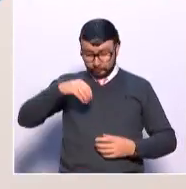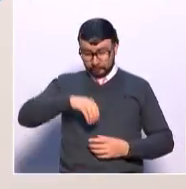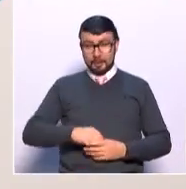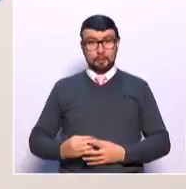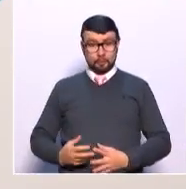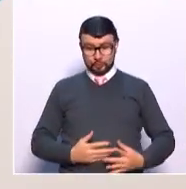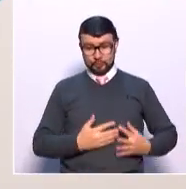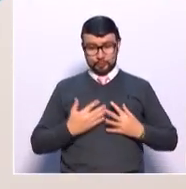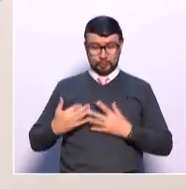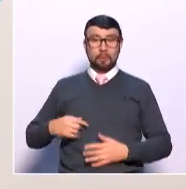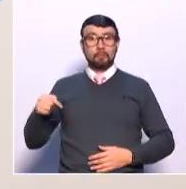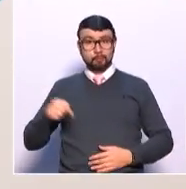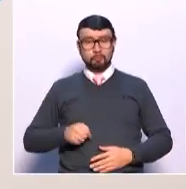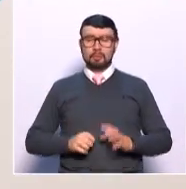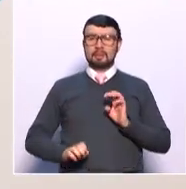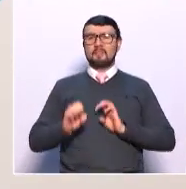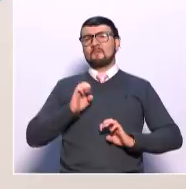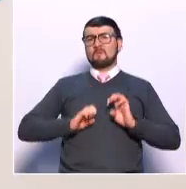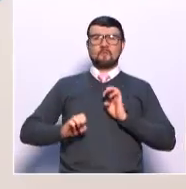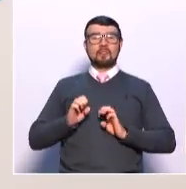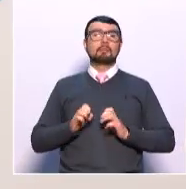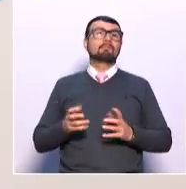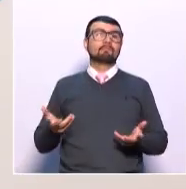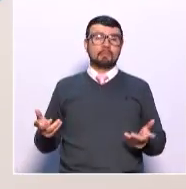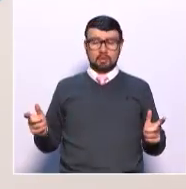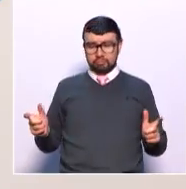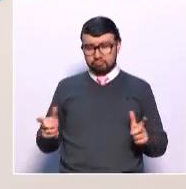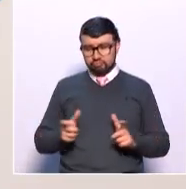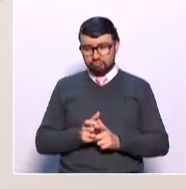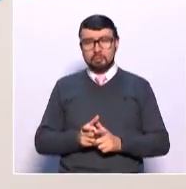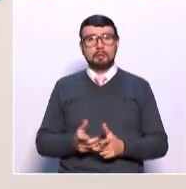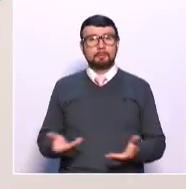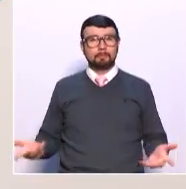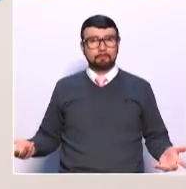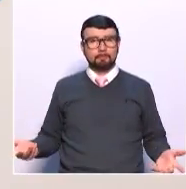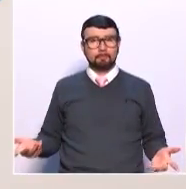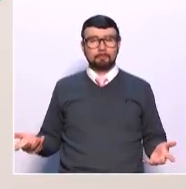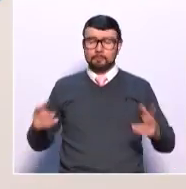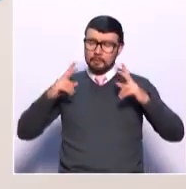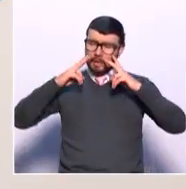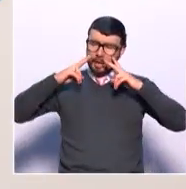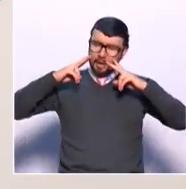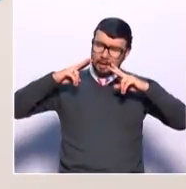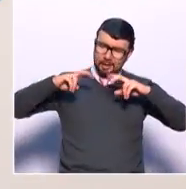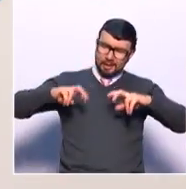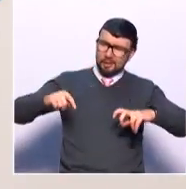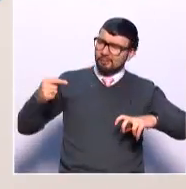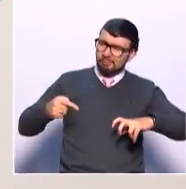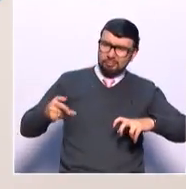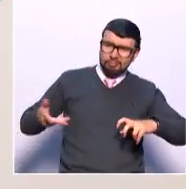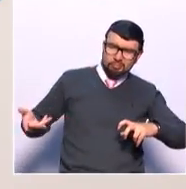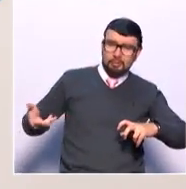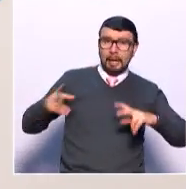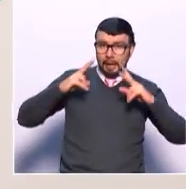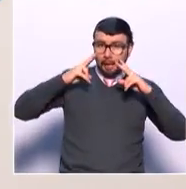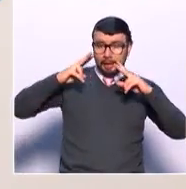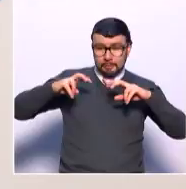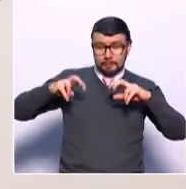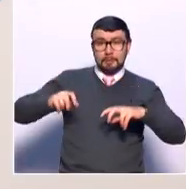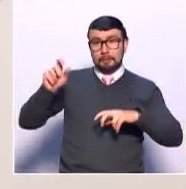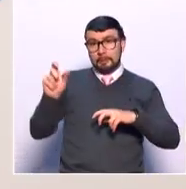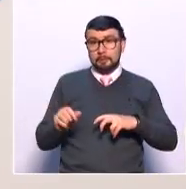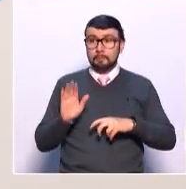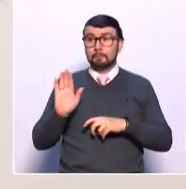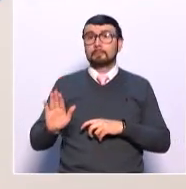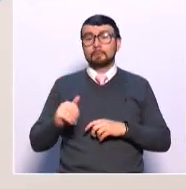también con las defensas y ahí se produce el sistema inmunológico entonces hay que analizar muy bien a estos pacientes